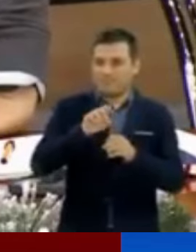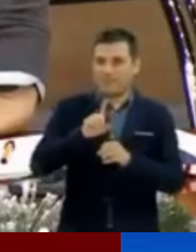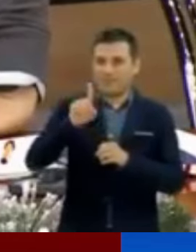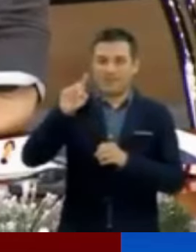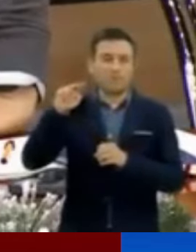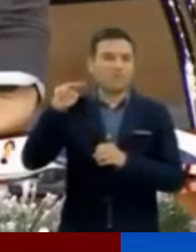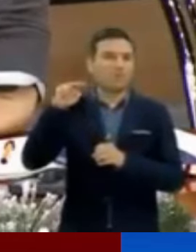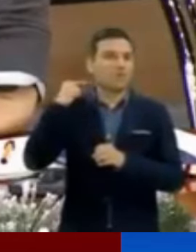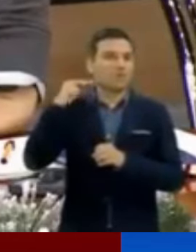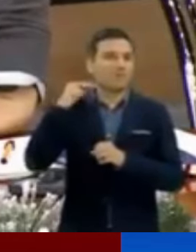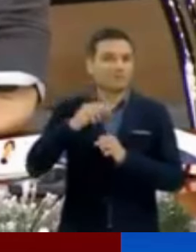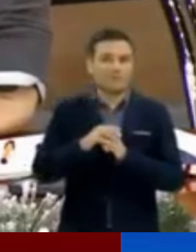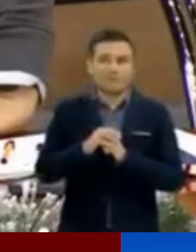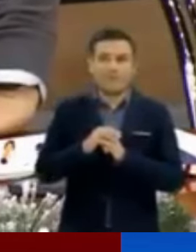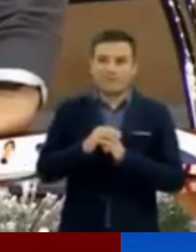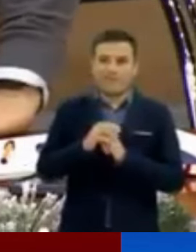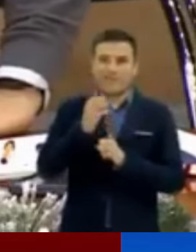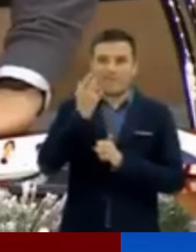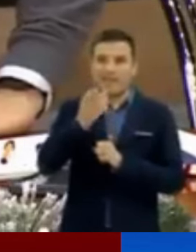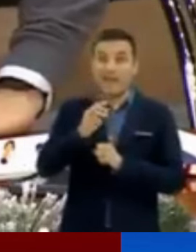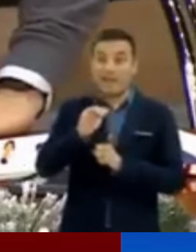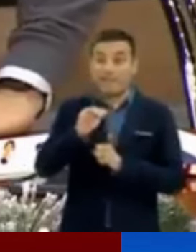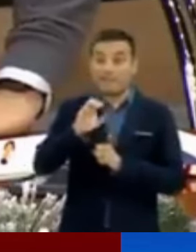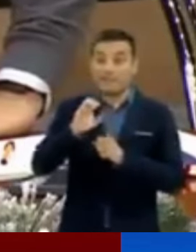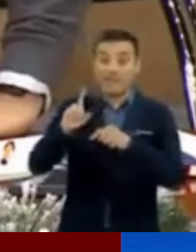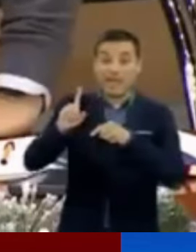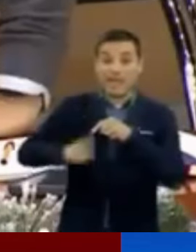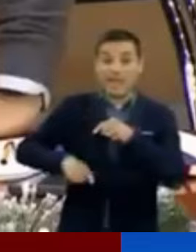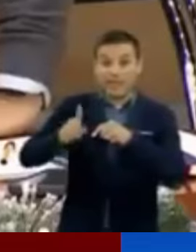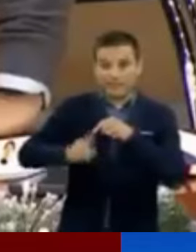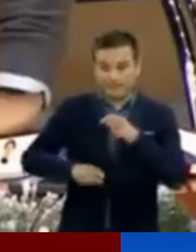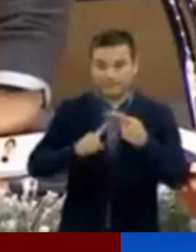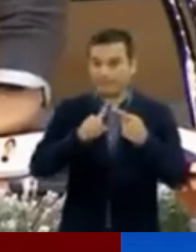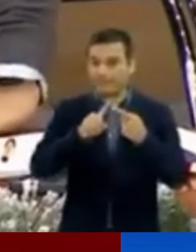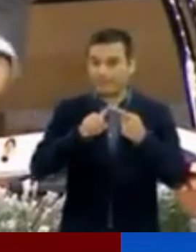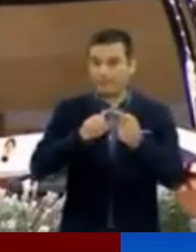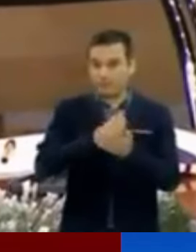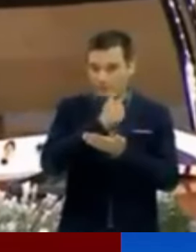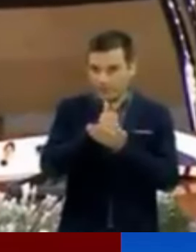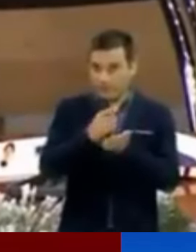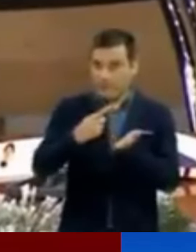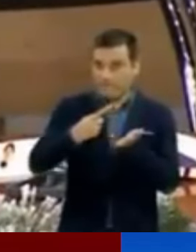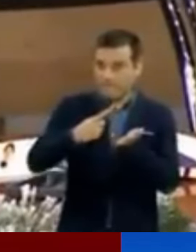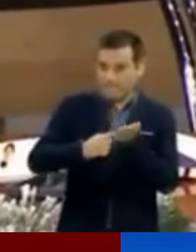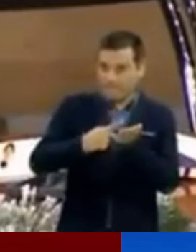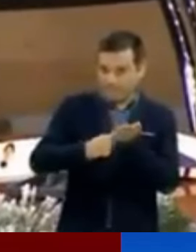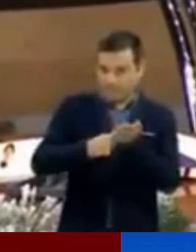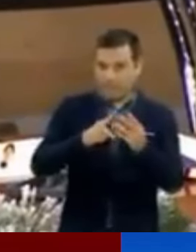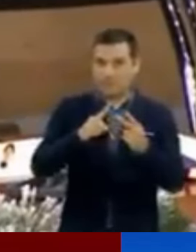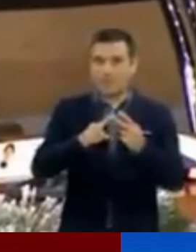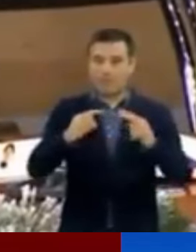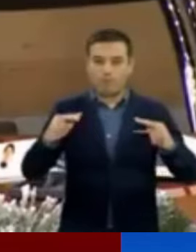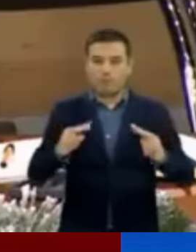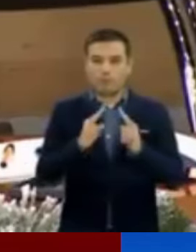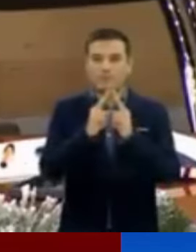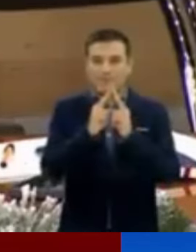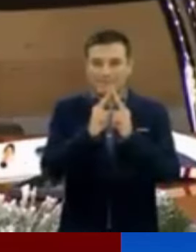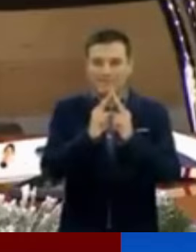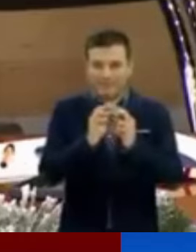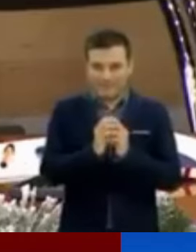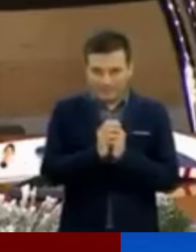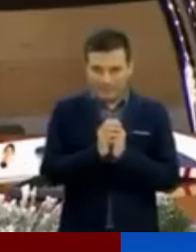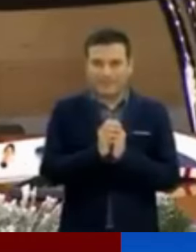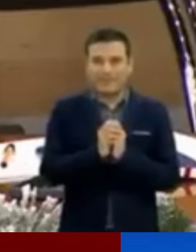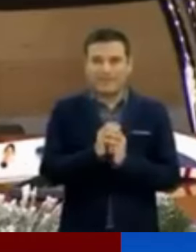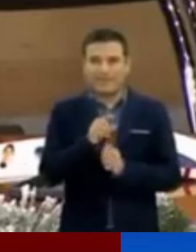contra Movimiento Ciudadano, en Papantla y Poza Rica, violando todo lo que decía el representante que